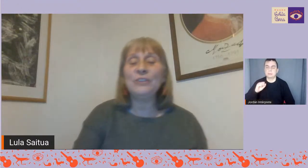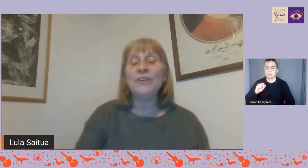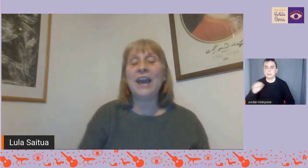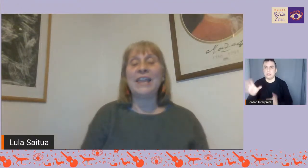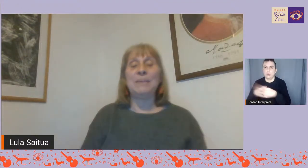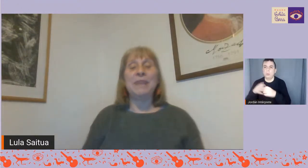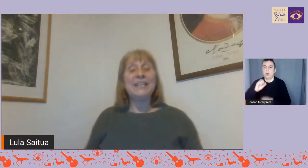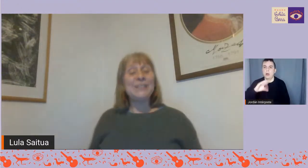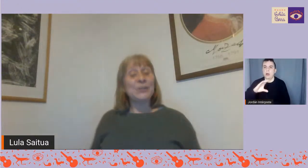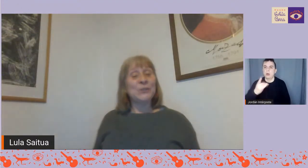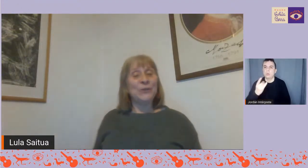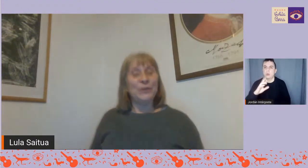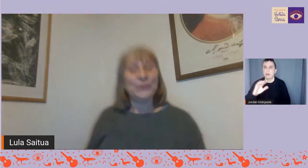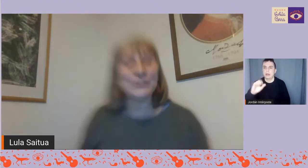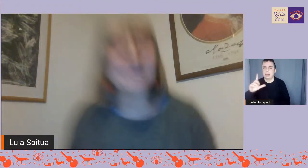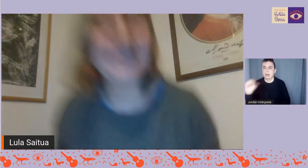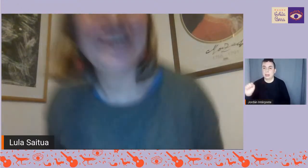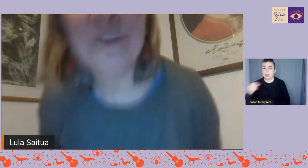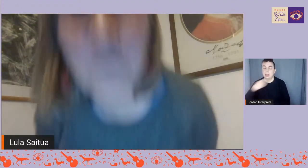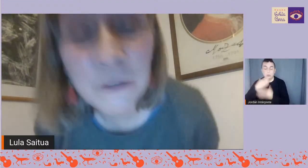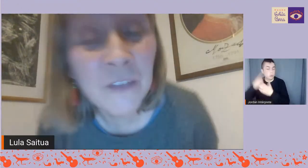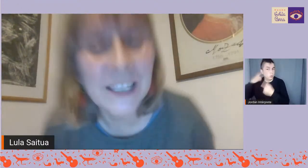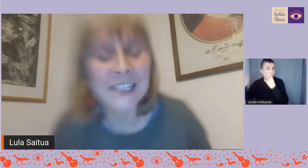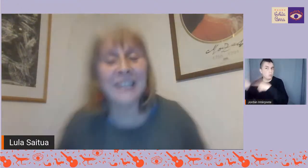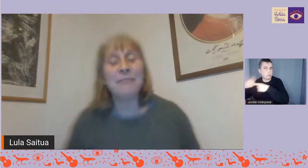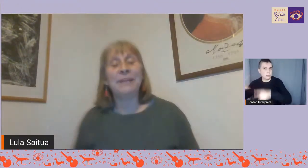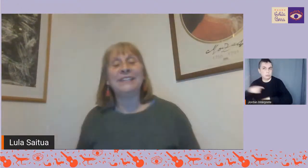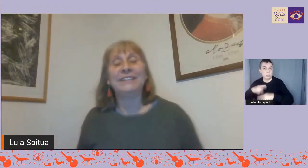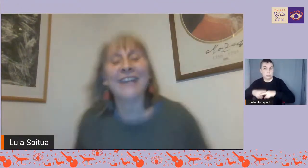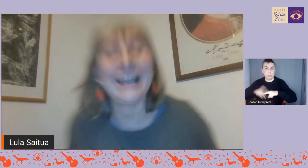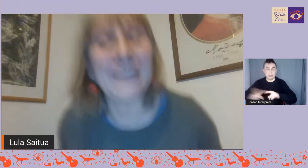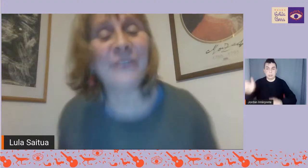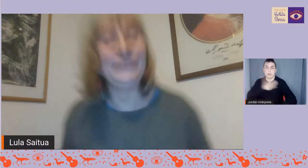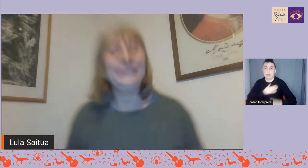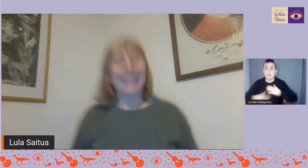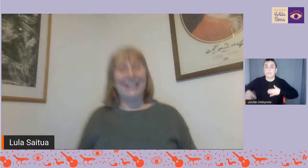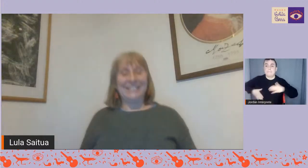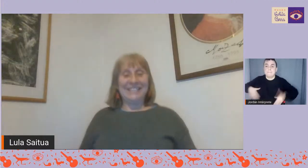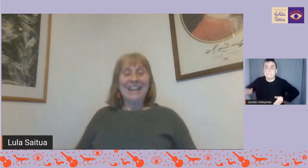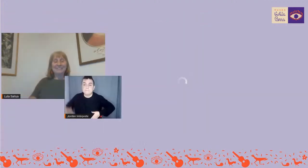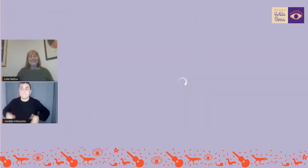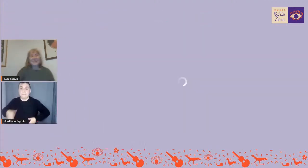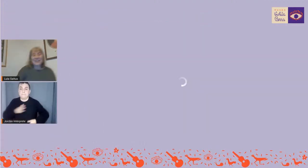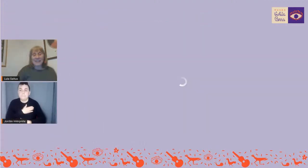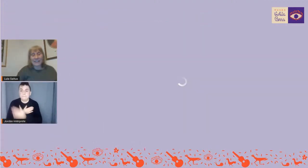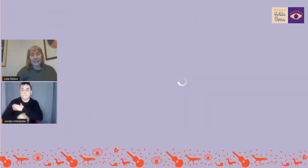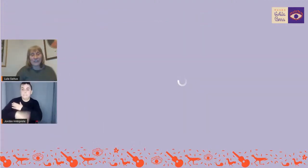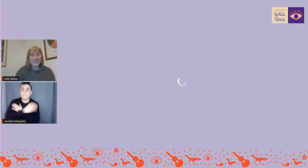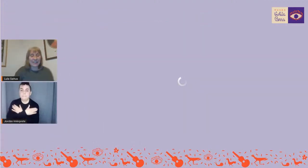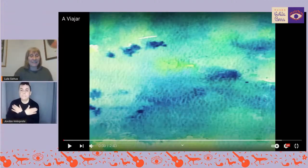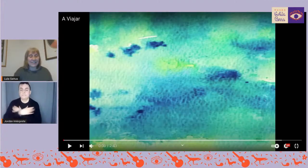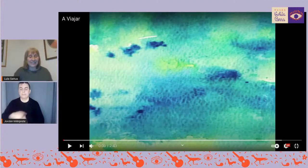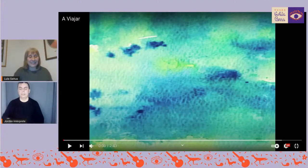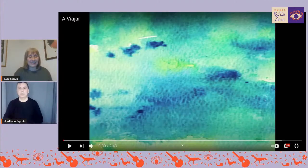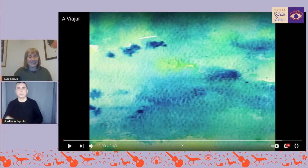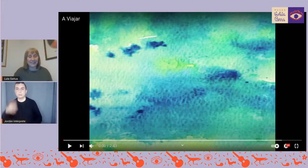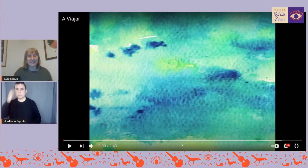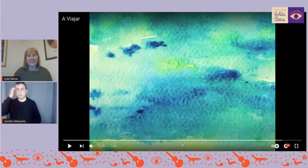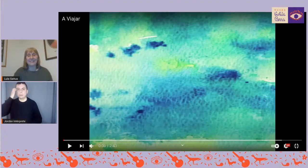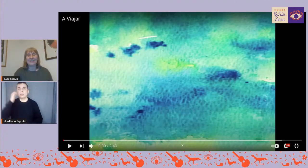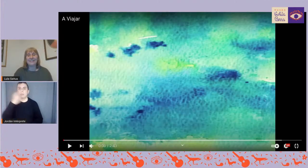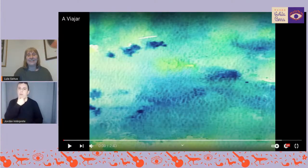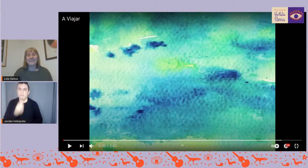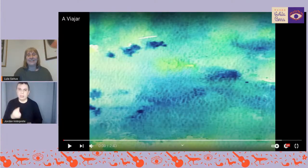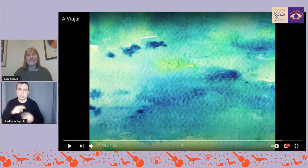ir haciendo ademanes sonoros muy fáciles para trabajarlos con ustedes, ¿ya? Entonces, a ver si